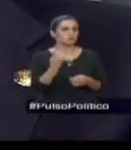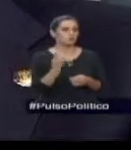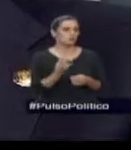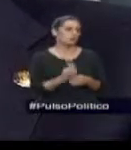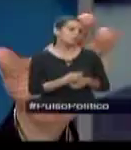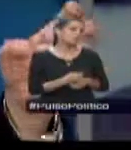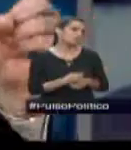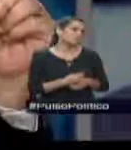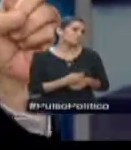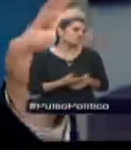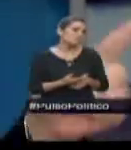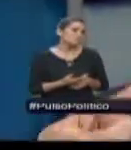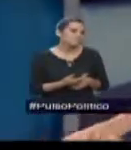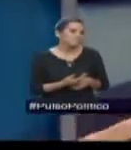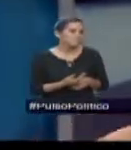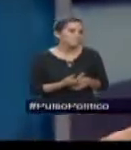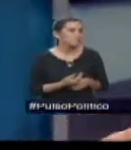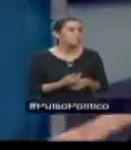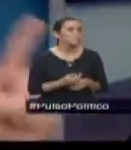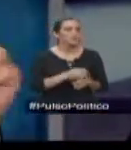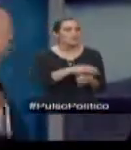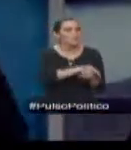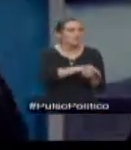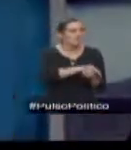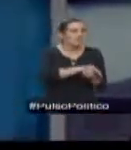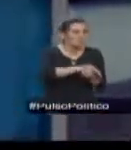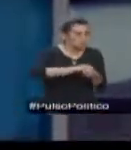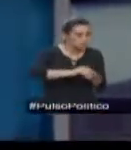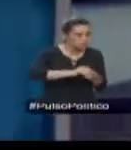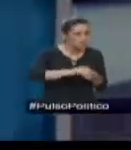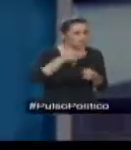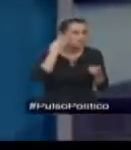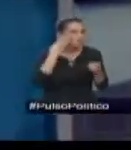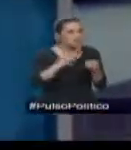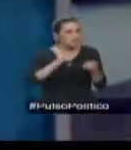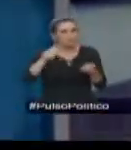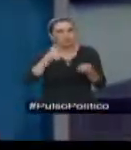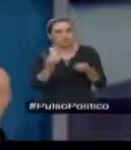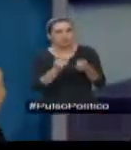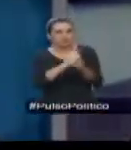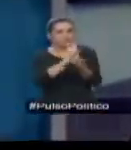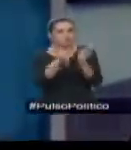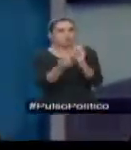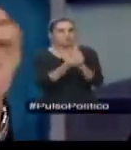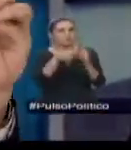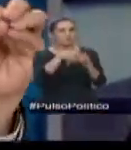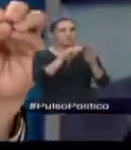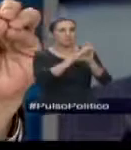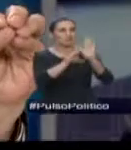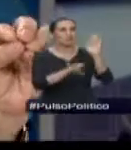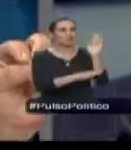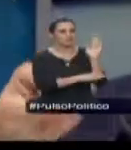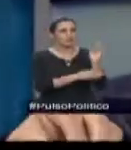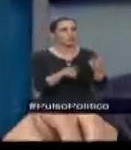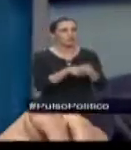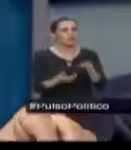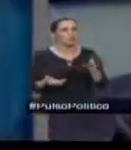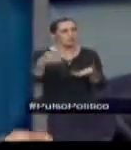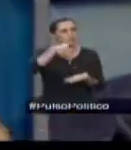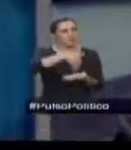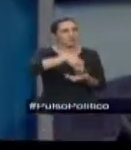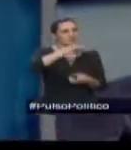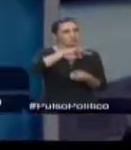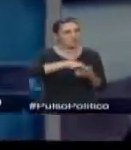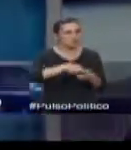cortina de humo en las otras enmiendas que si son las importantes desde el punto de vista político como es el asunto de la reelección indefinida